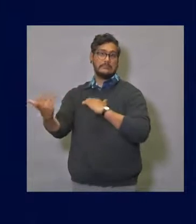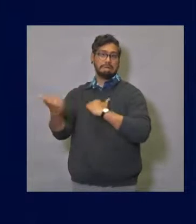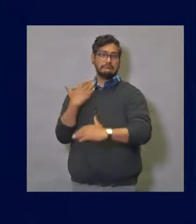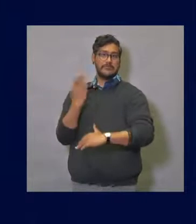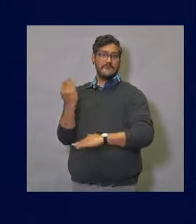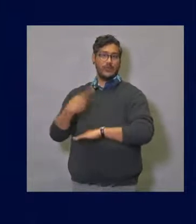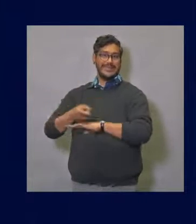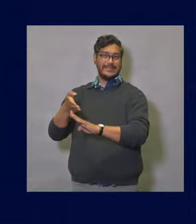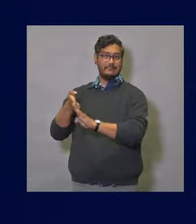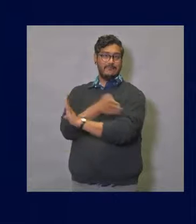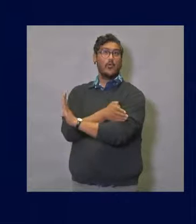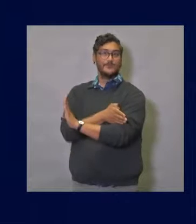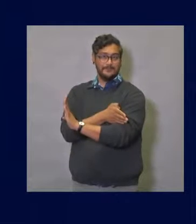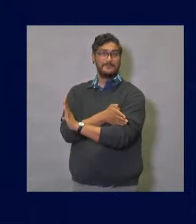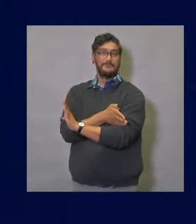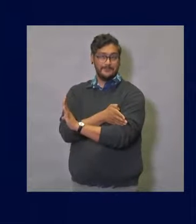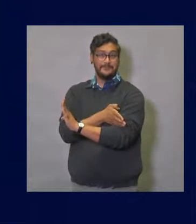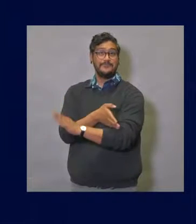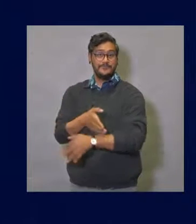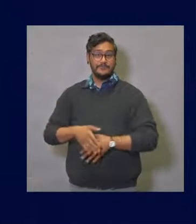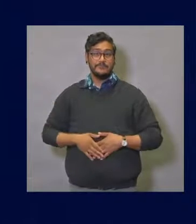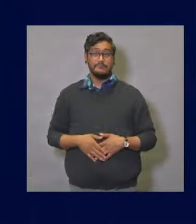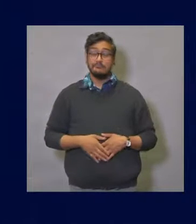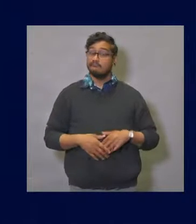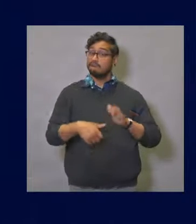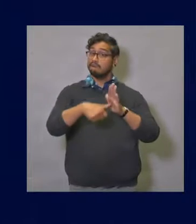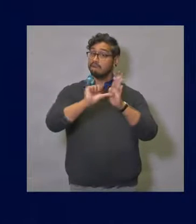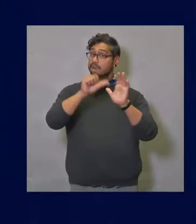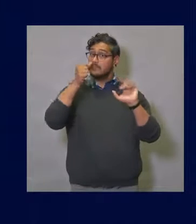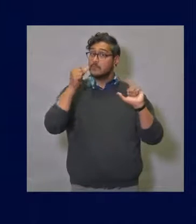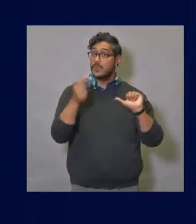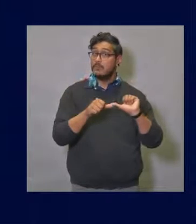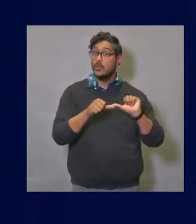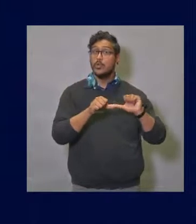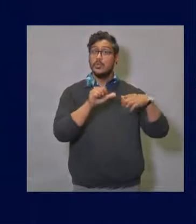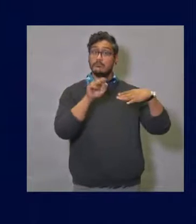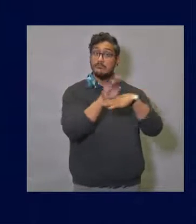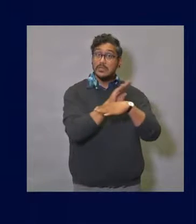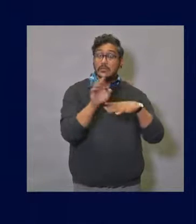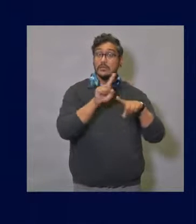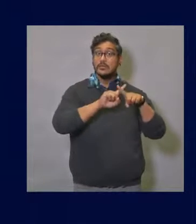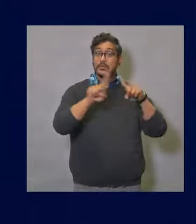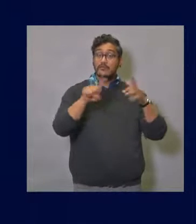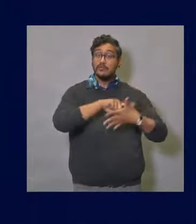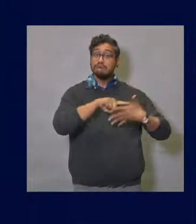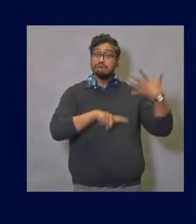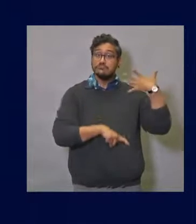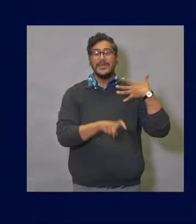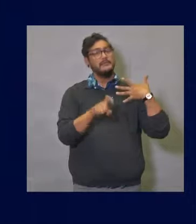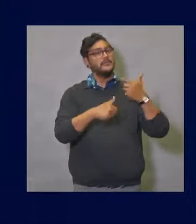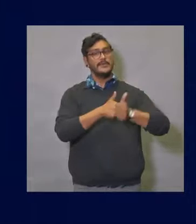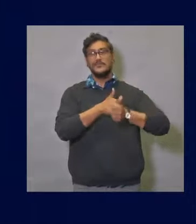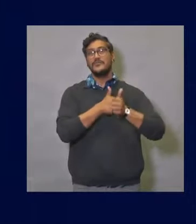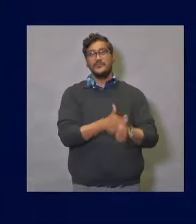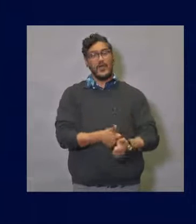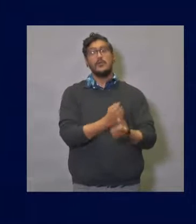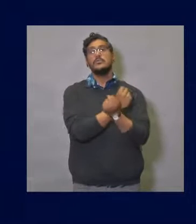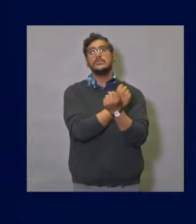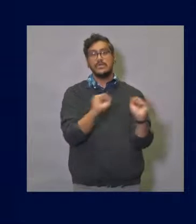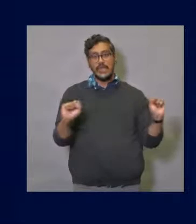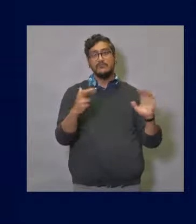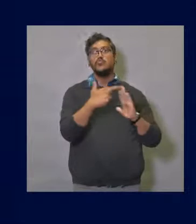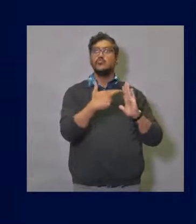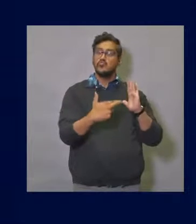interiores. Es importante recordarles que los negocios y todos los sectores deben seguir los protocolos de seguridad.